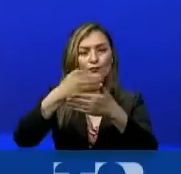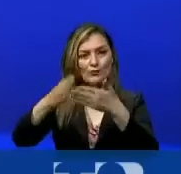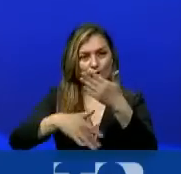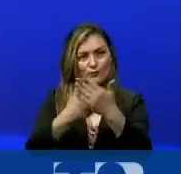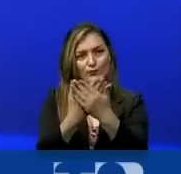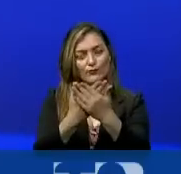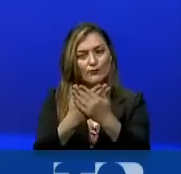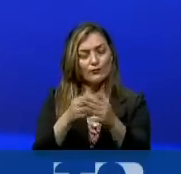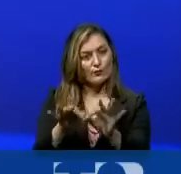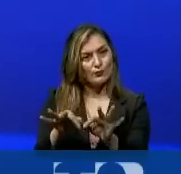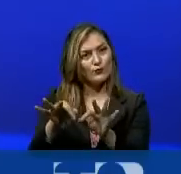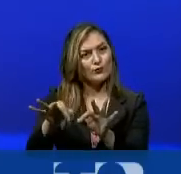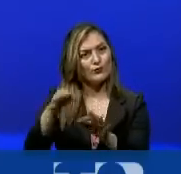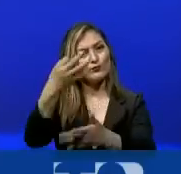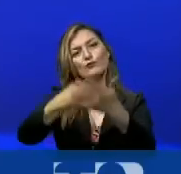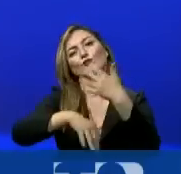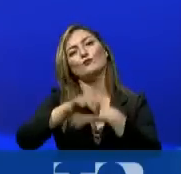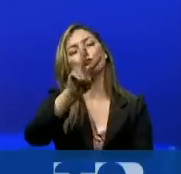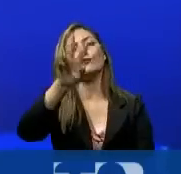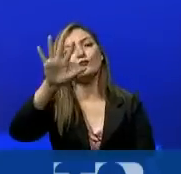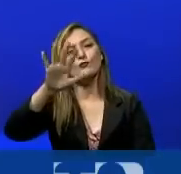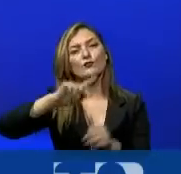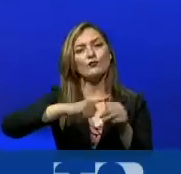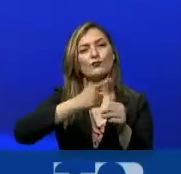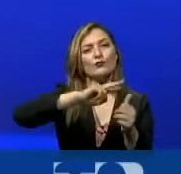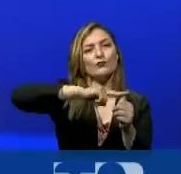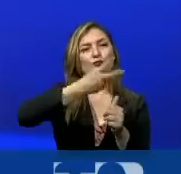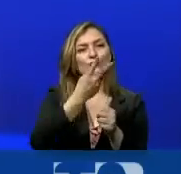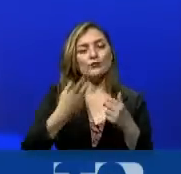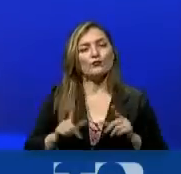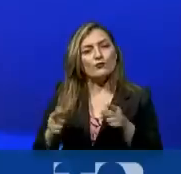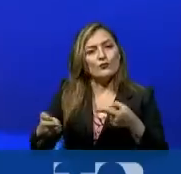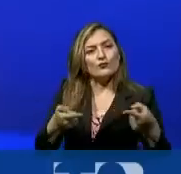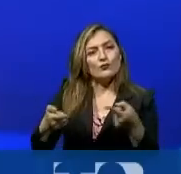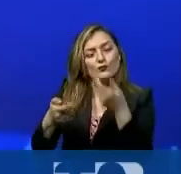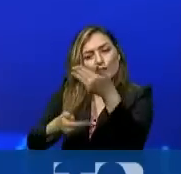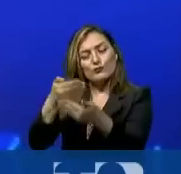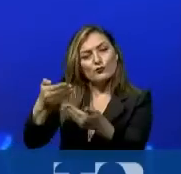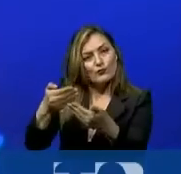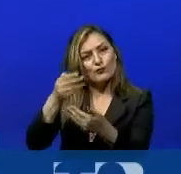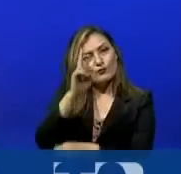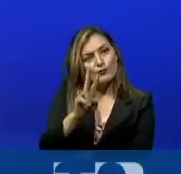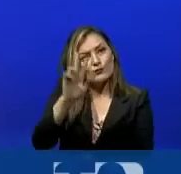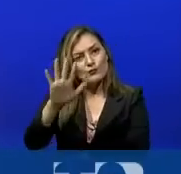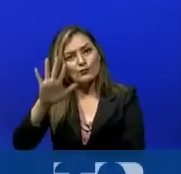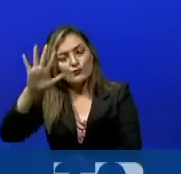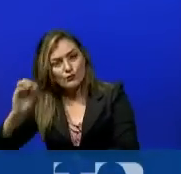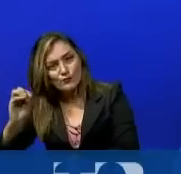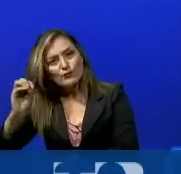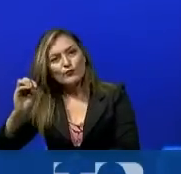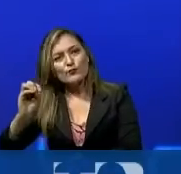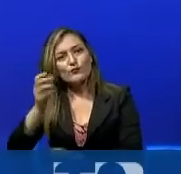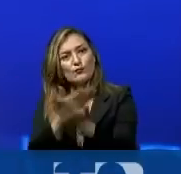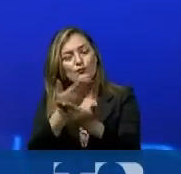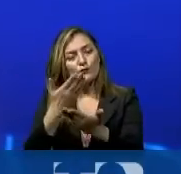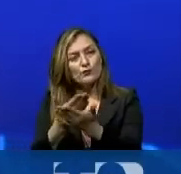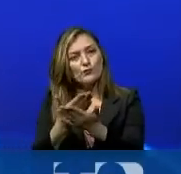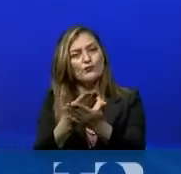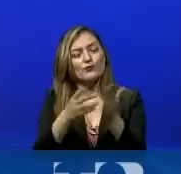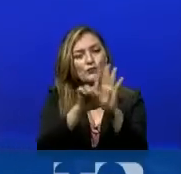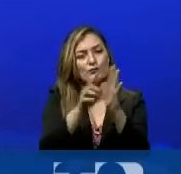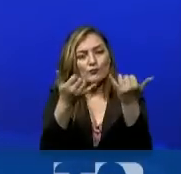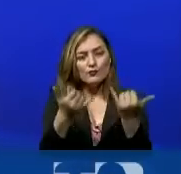procesos que están represados. Este momento, 25 para primero y segundo debate, y obviamente todos los procesos de las 250 iniciativas de la